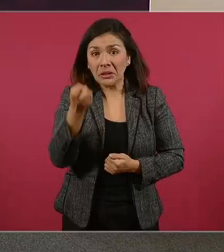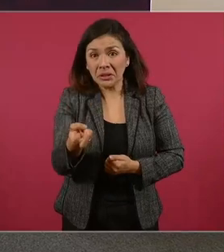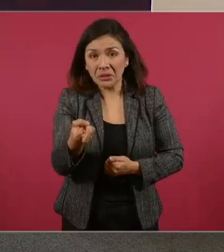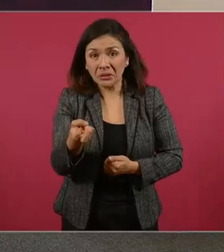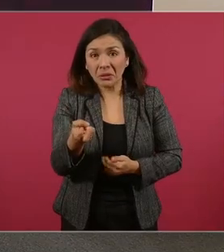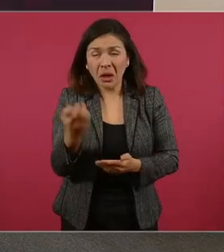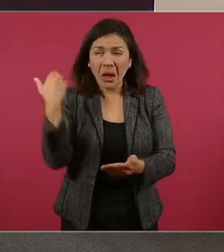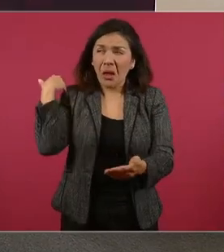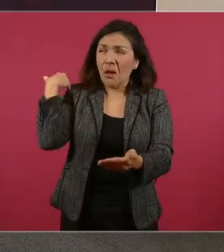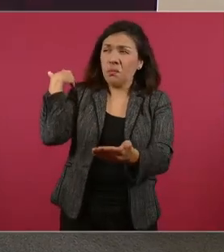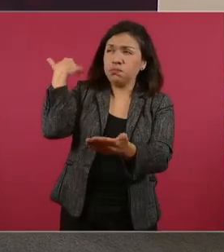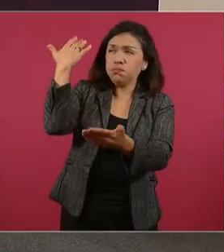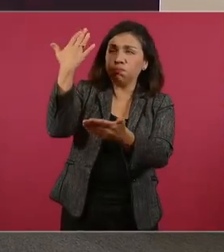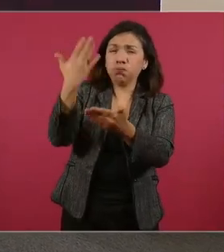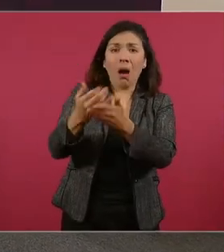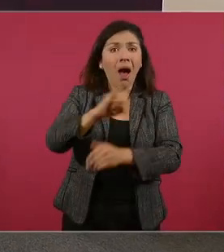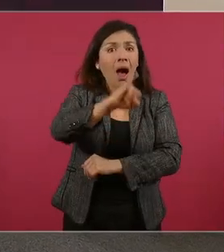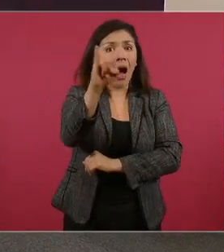nunca.